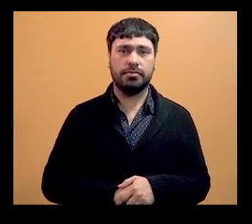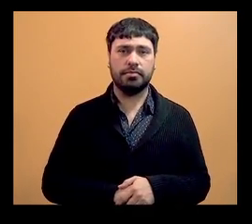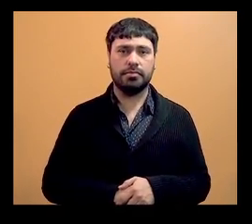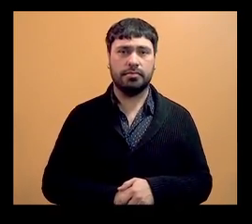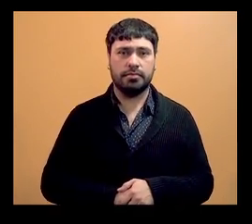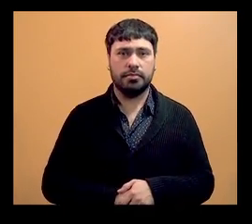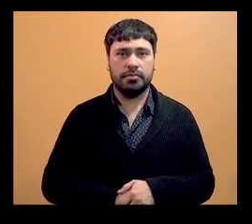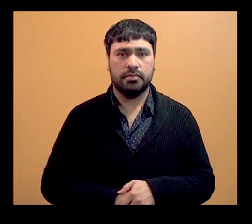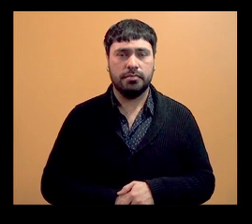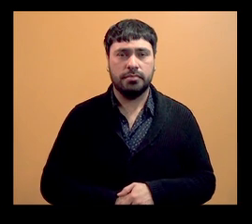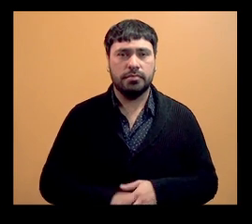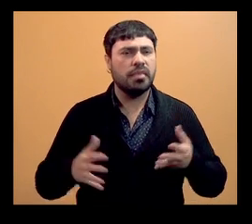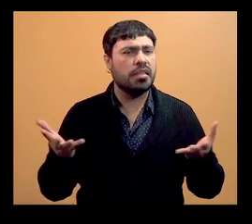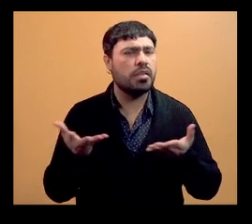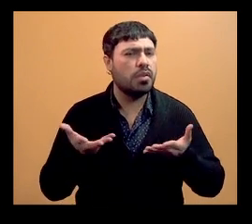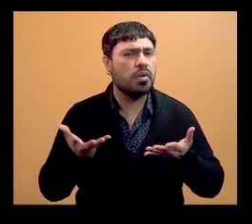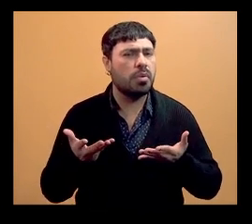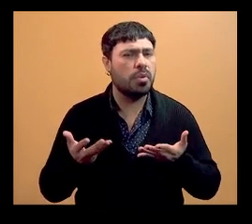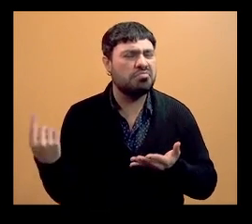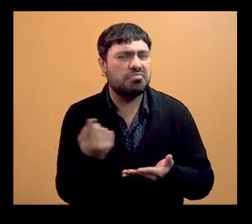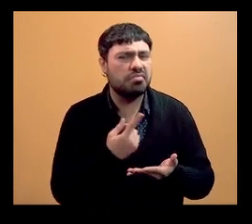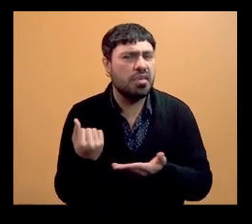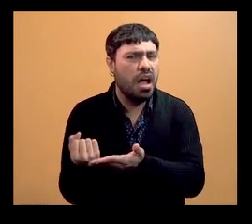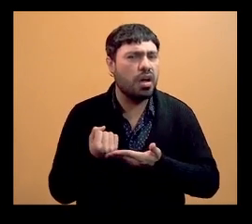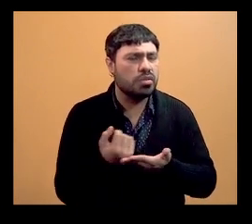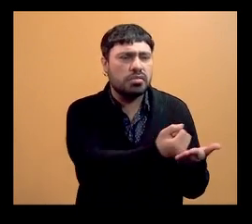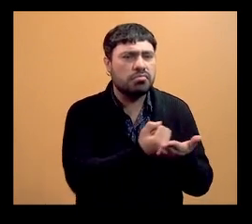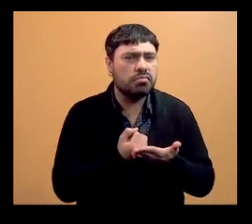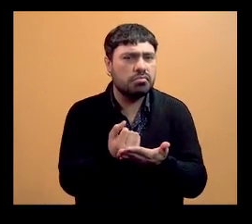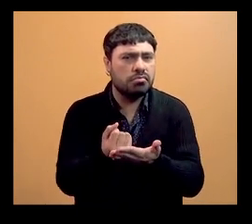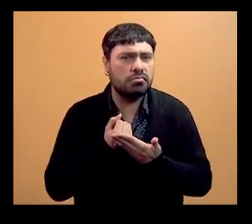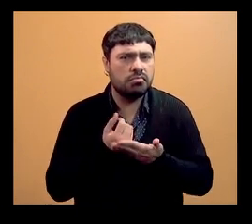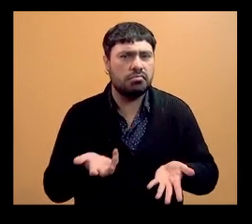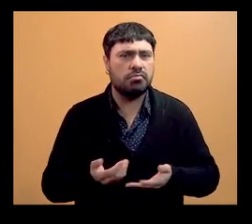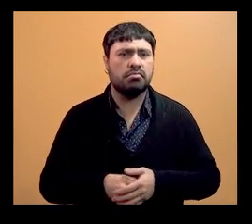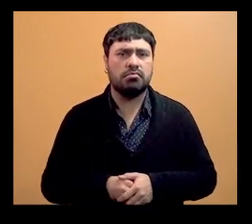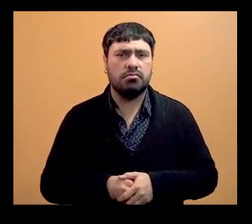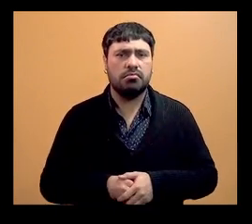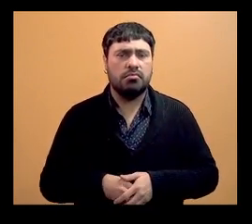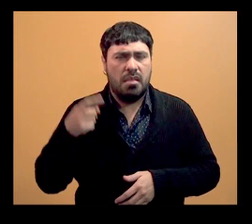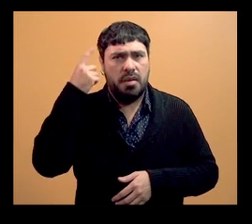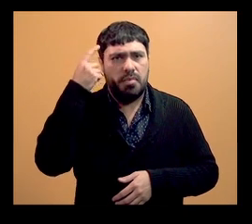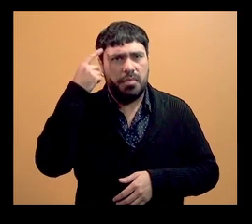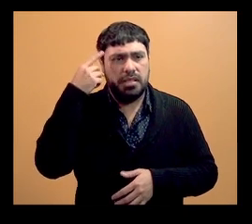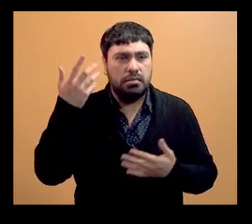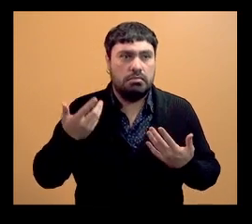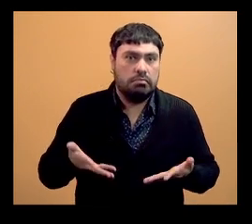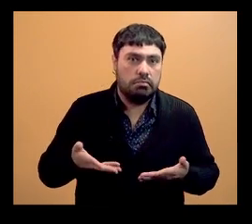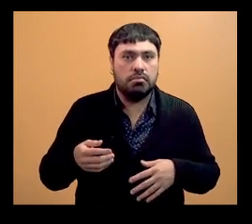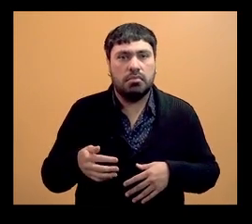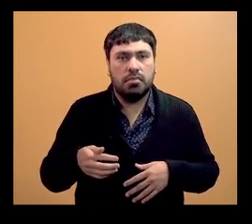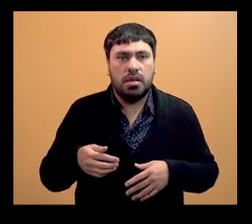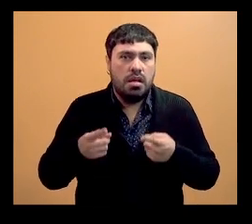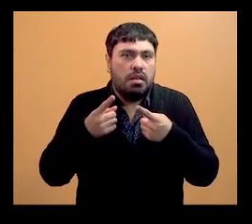podríamos beneficiarnos de todo este nuevo desarrollo, ahora que pensamos en, tal vez en otro tipo de catástrofes de las que